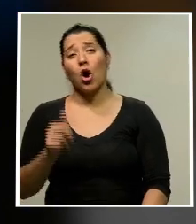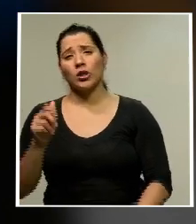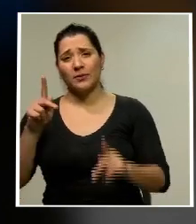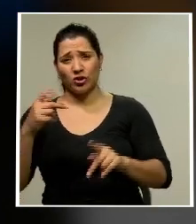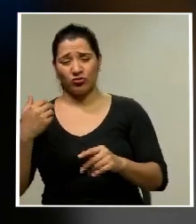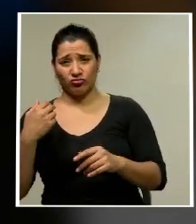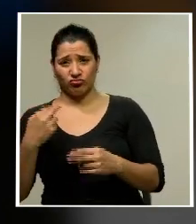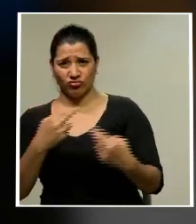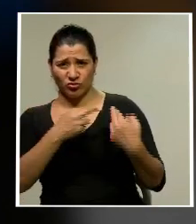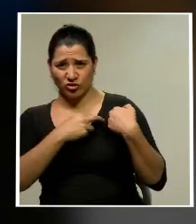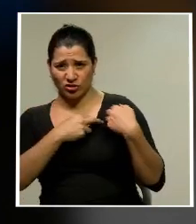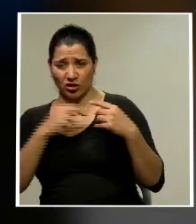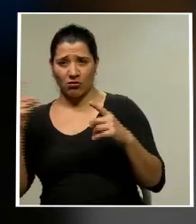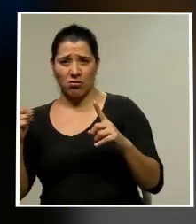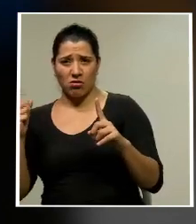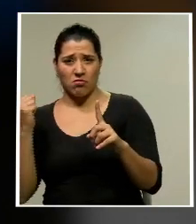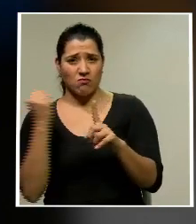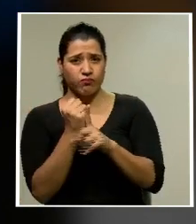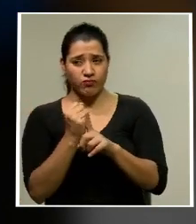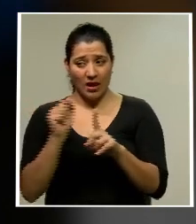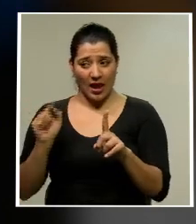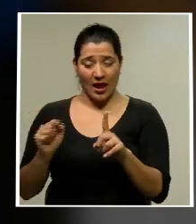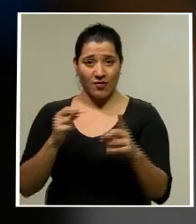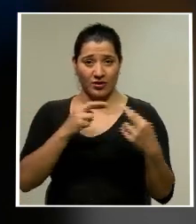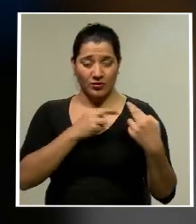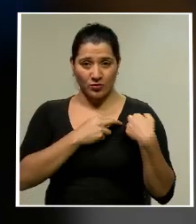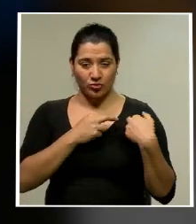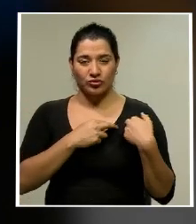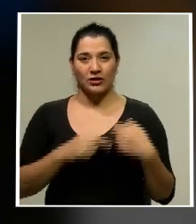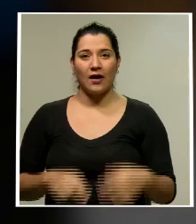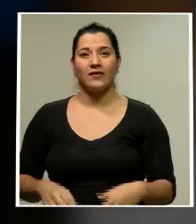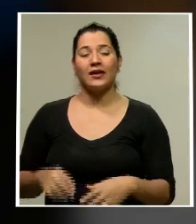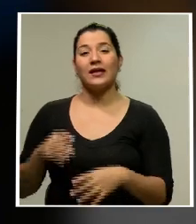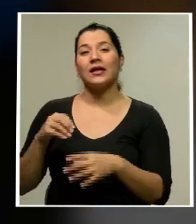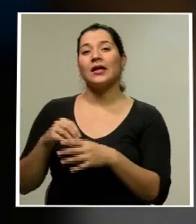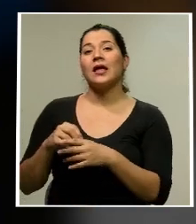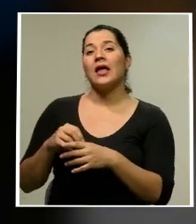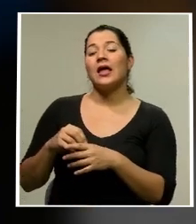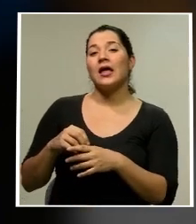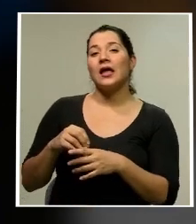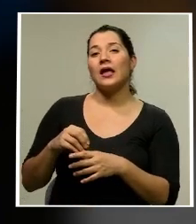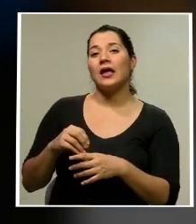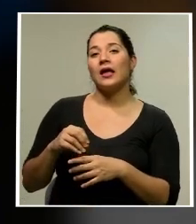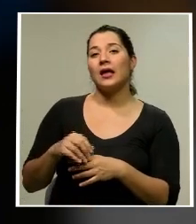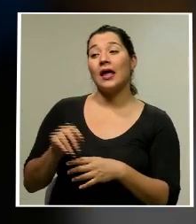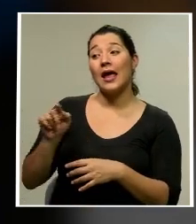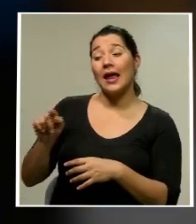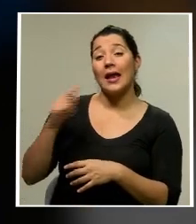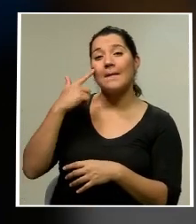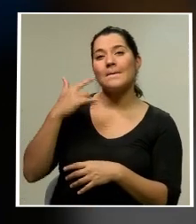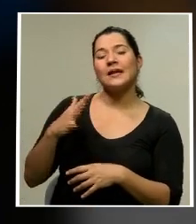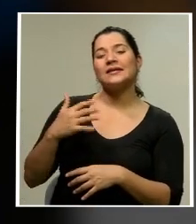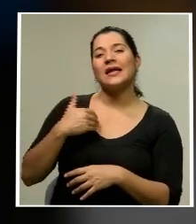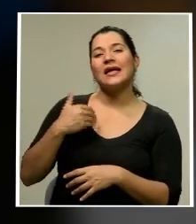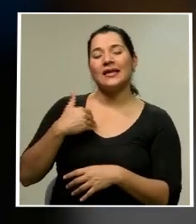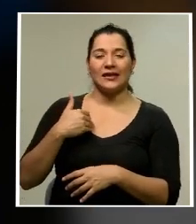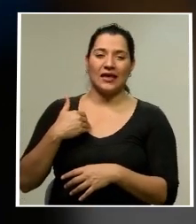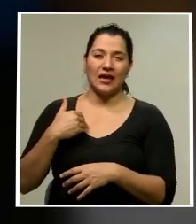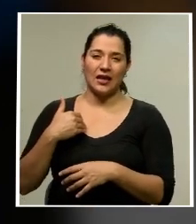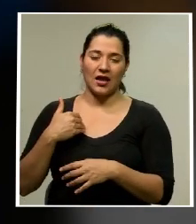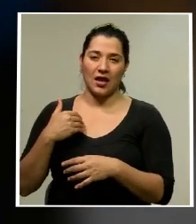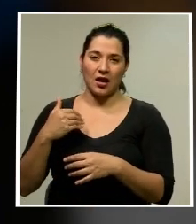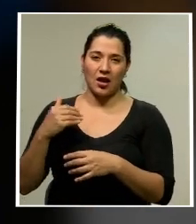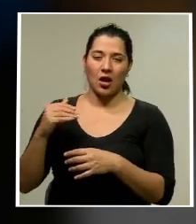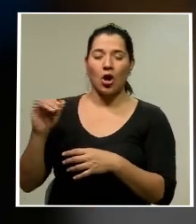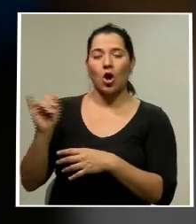del Partido Socialismo y Libertad, una disidencia del Partido de los Trabajadores, fue diagnosticado con trastorno delirante, un tipo de psicosis,